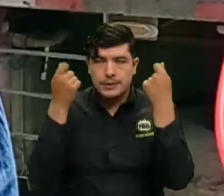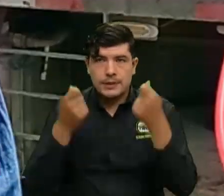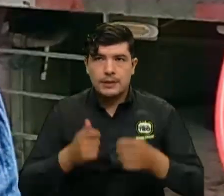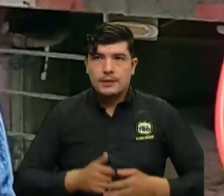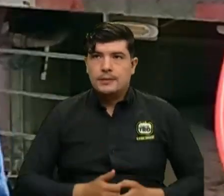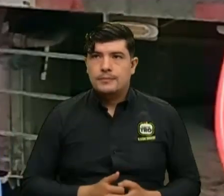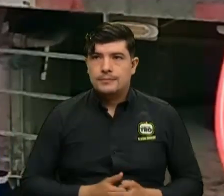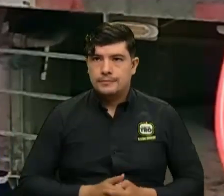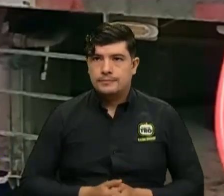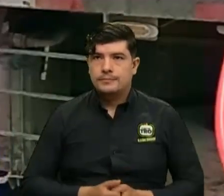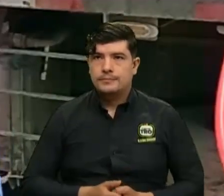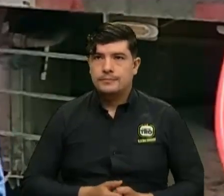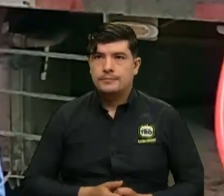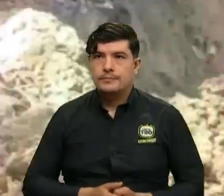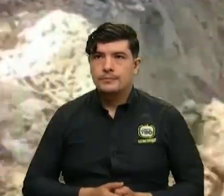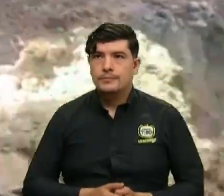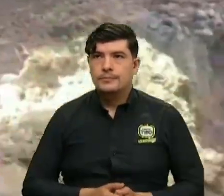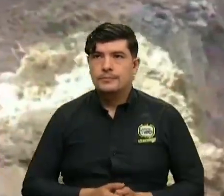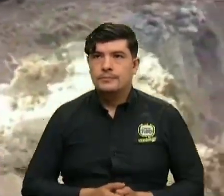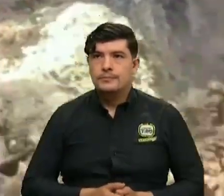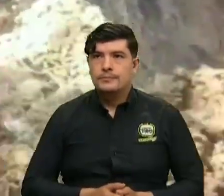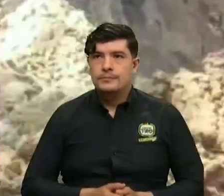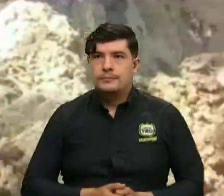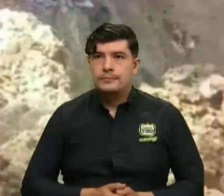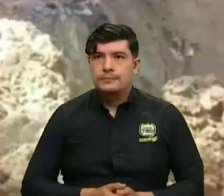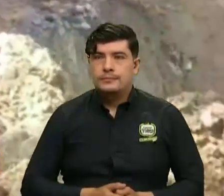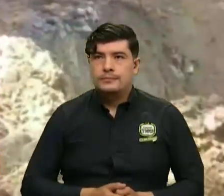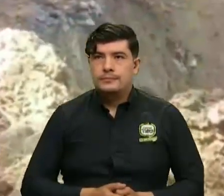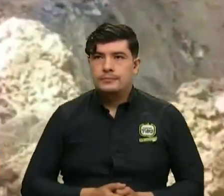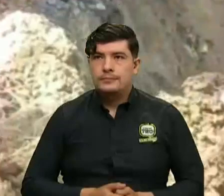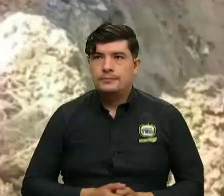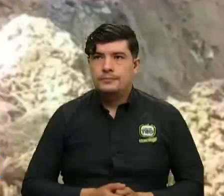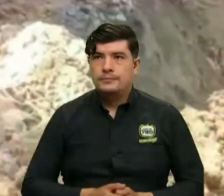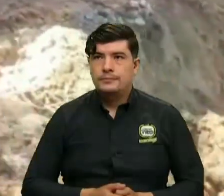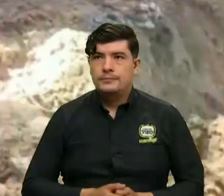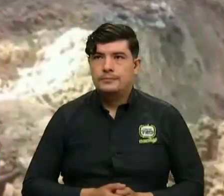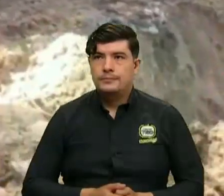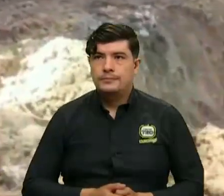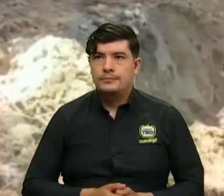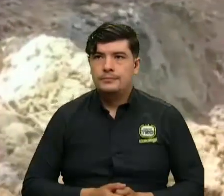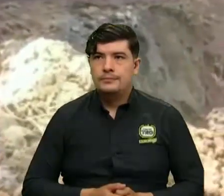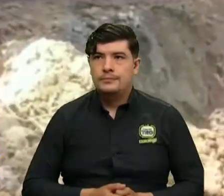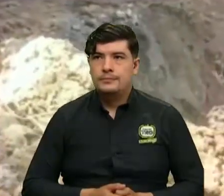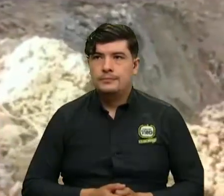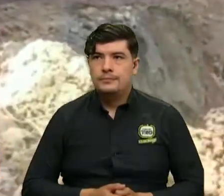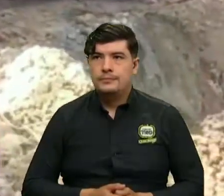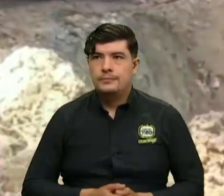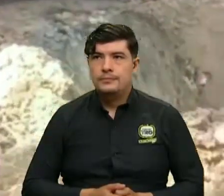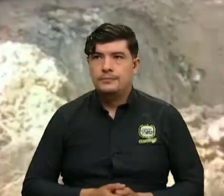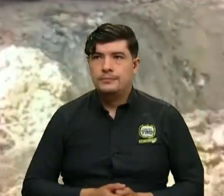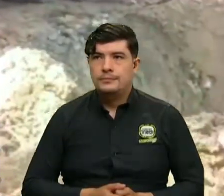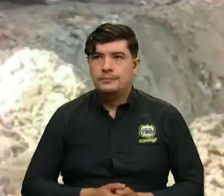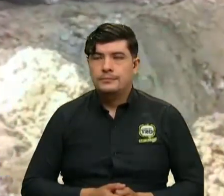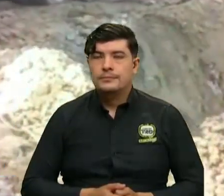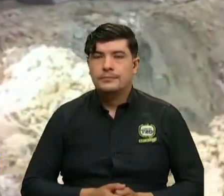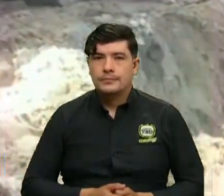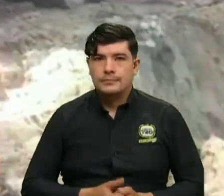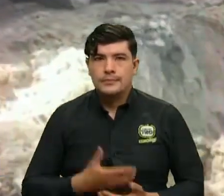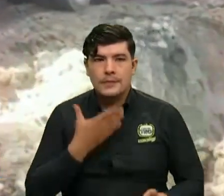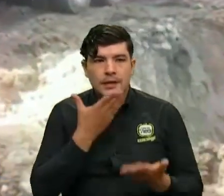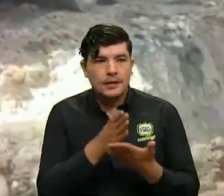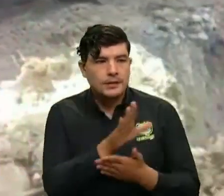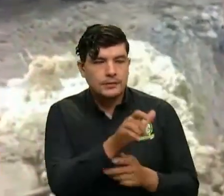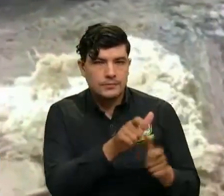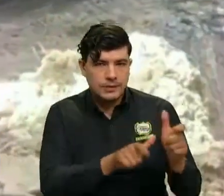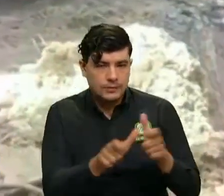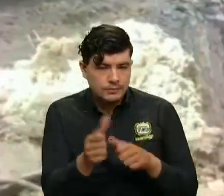sí, a la maquinaria y todo el servicio de la gobernación, gracias a ellos y a mi Dios, pues pudimos